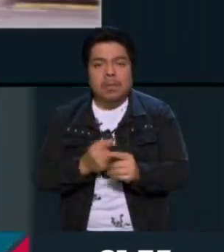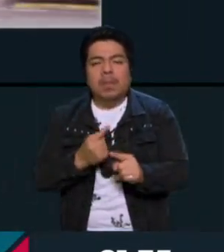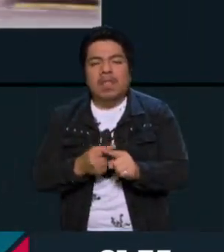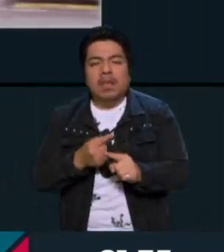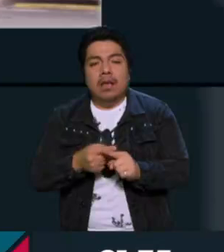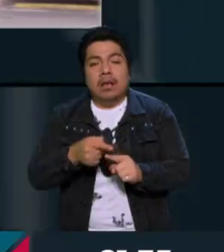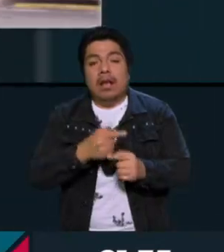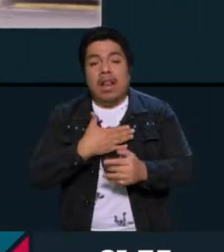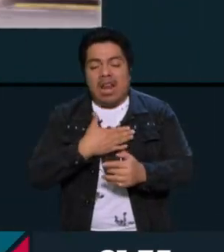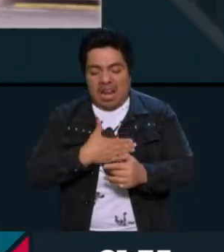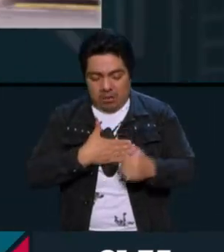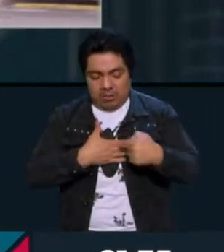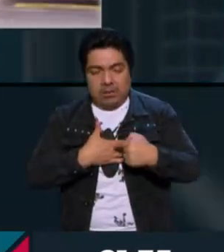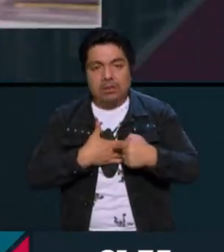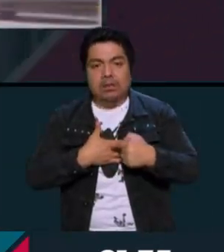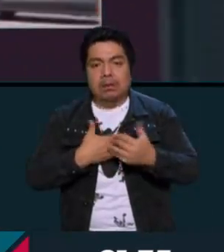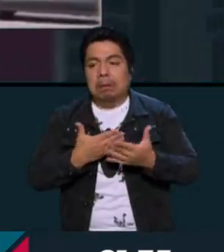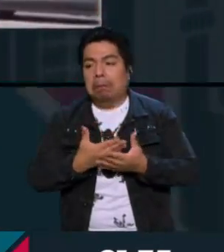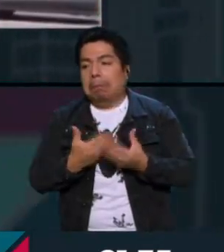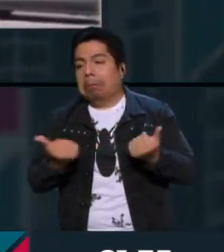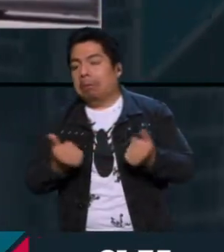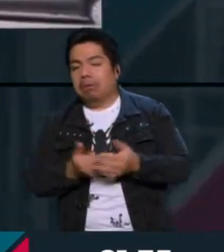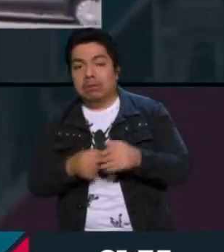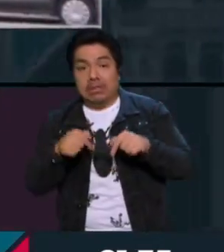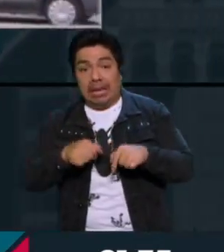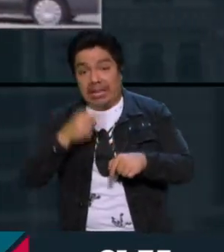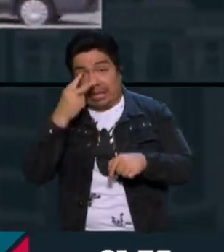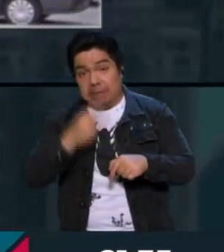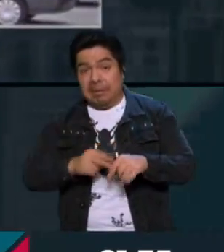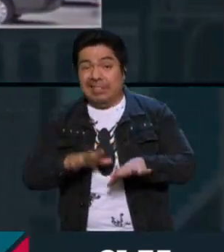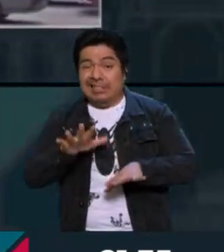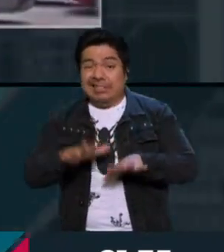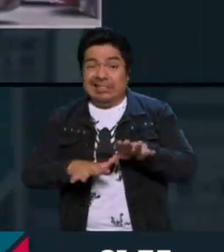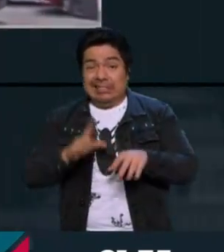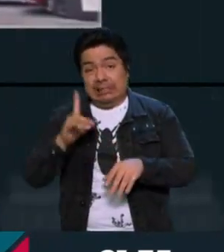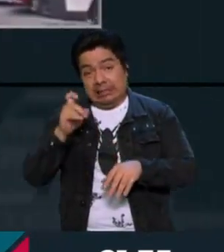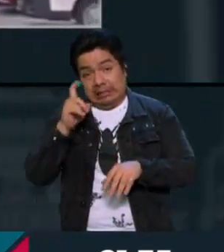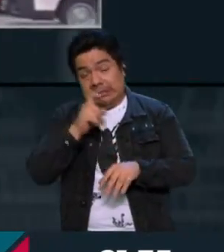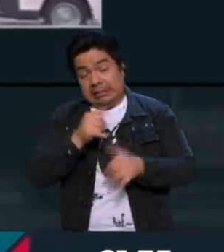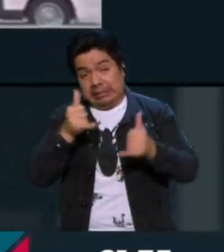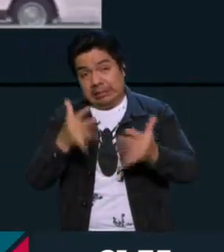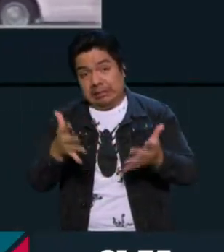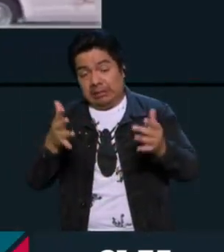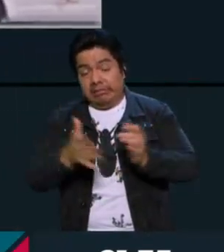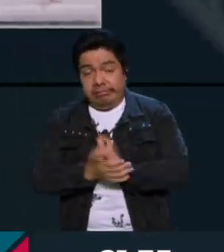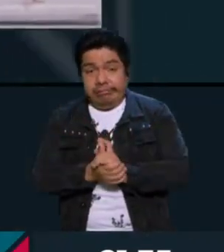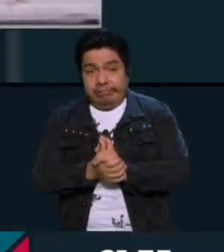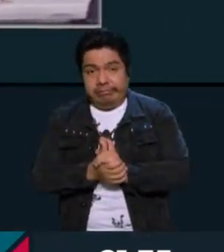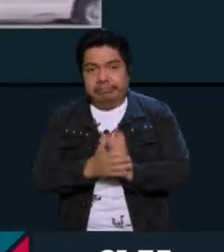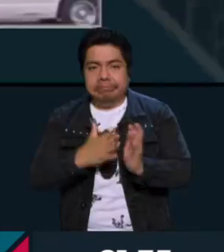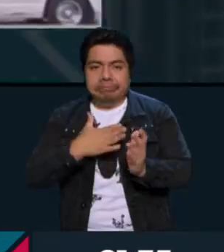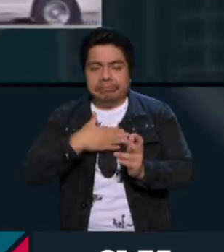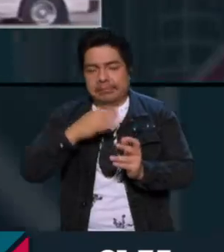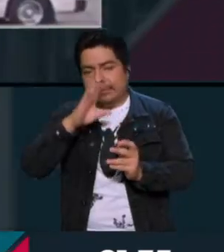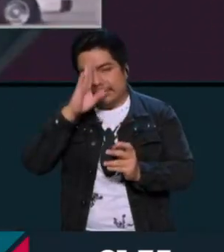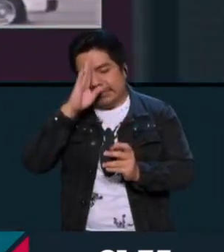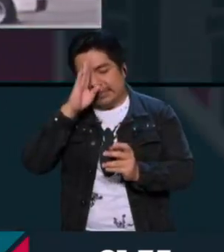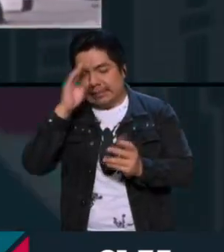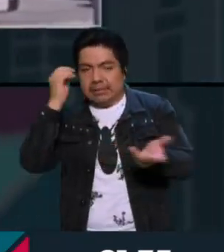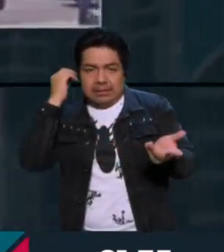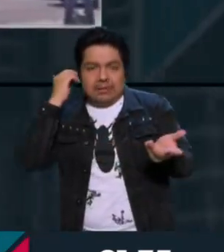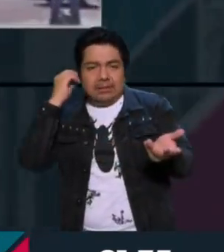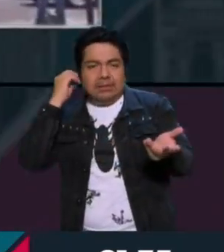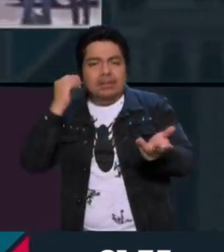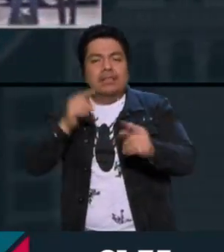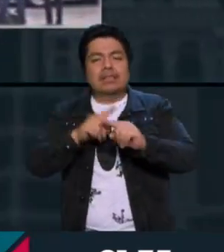rehén la justicia en este país, que de por sí era algo ya bastante golpeado, ¿no? Entonces creo que tenemos que tomar en cuenta que